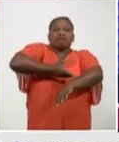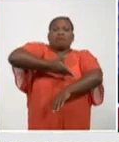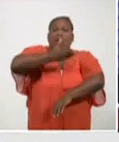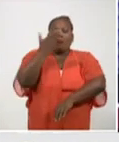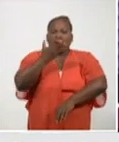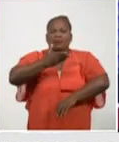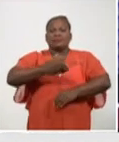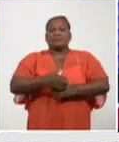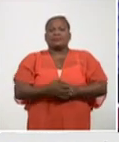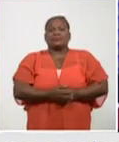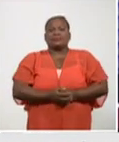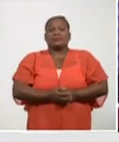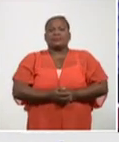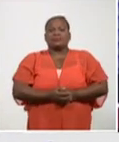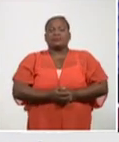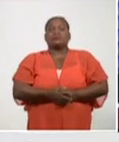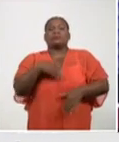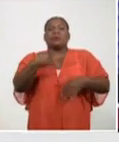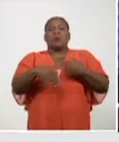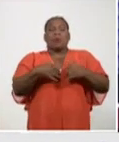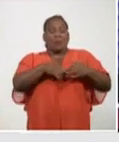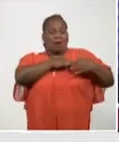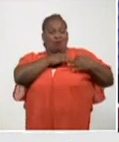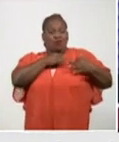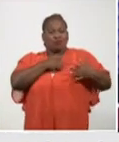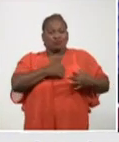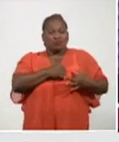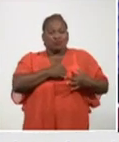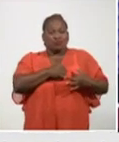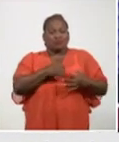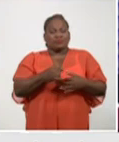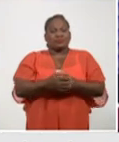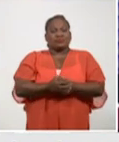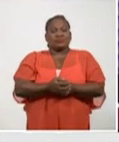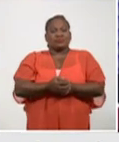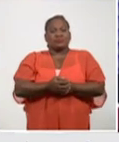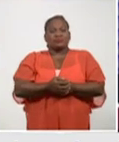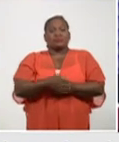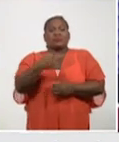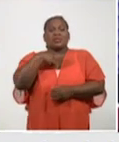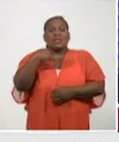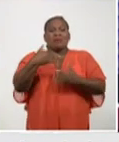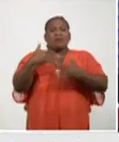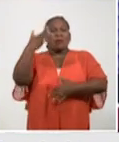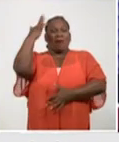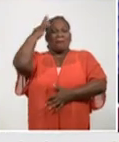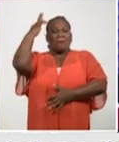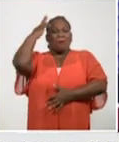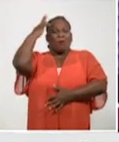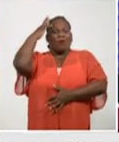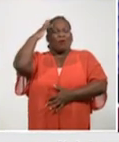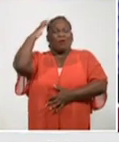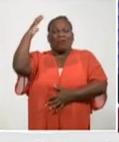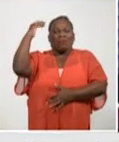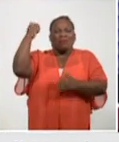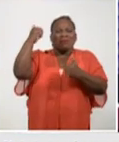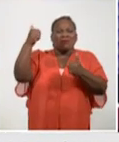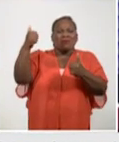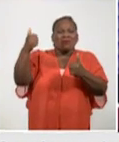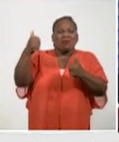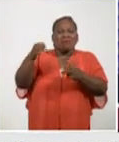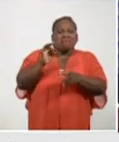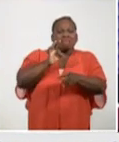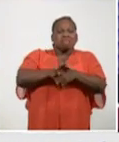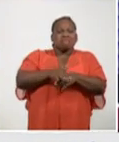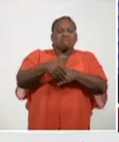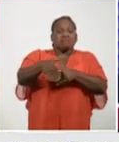arterial, cardiopatía isquémica, elementos de demencia senil, que comenzó desde